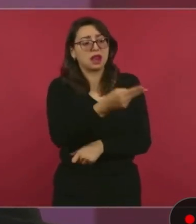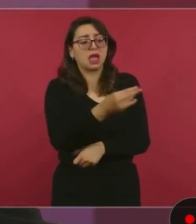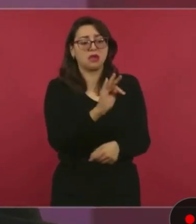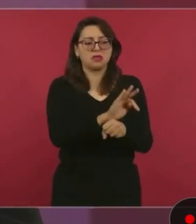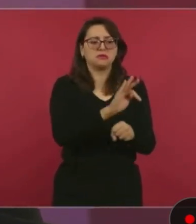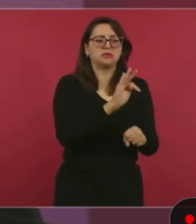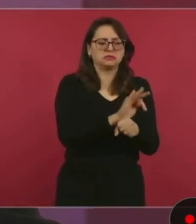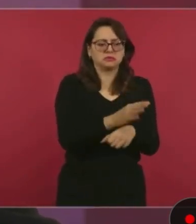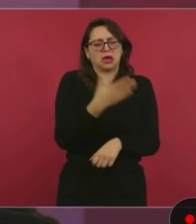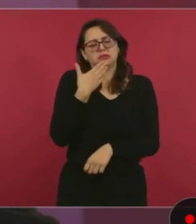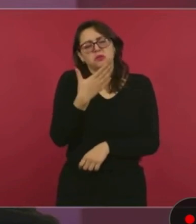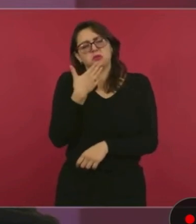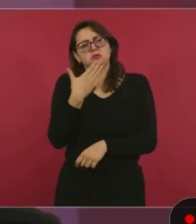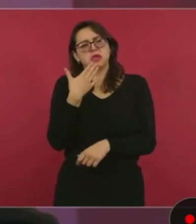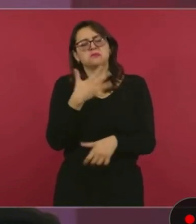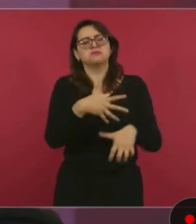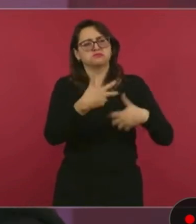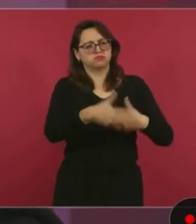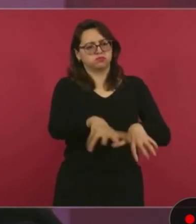Nosotros